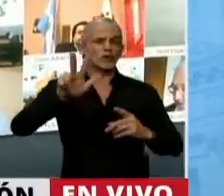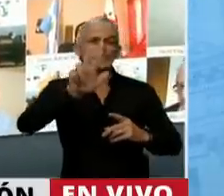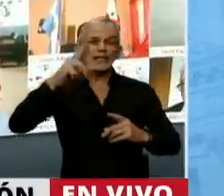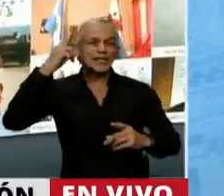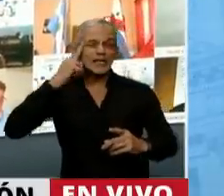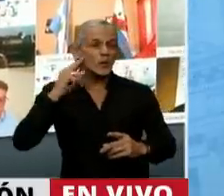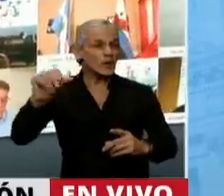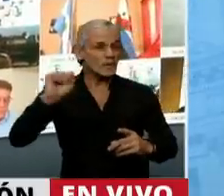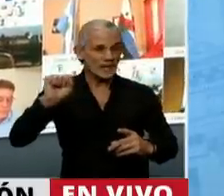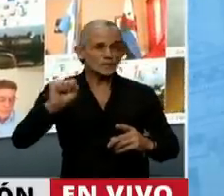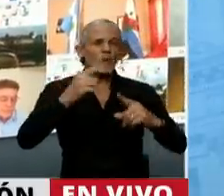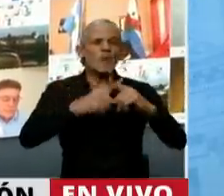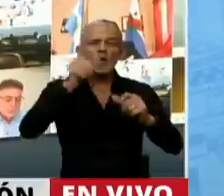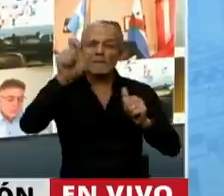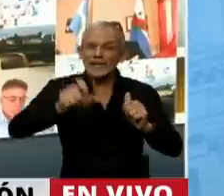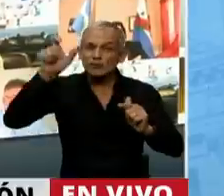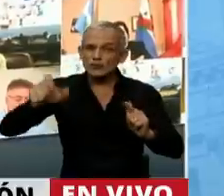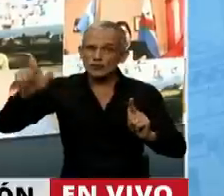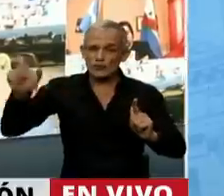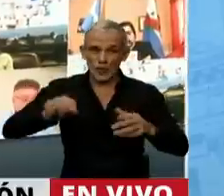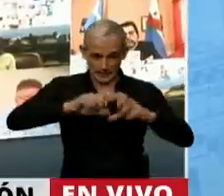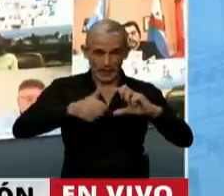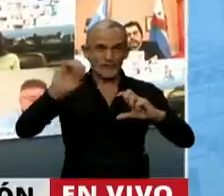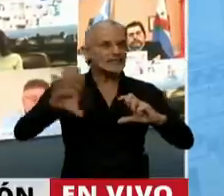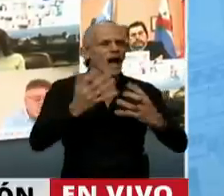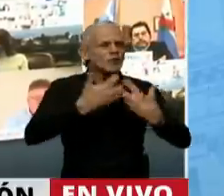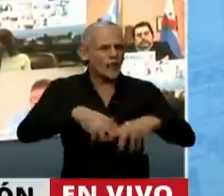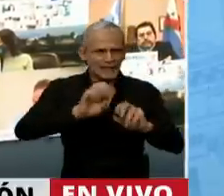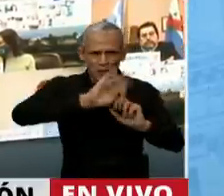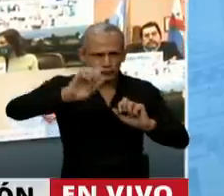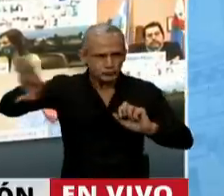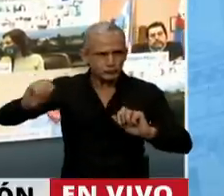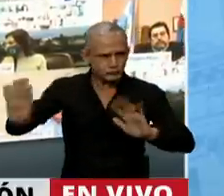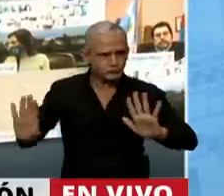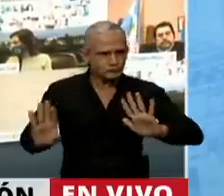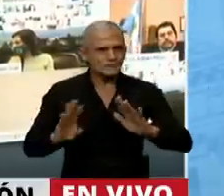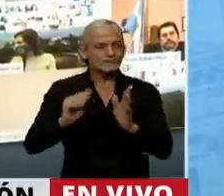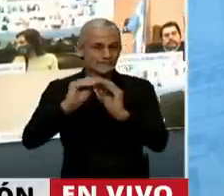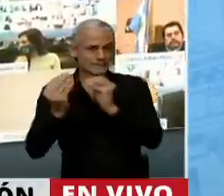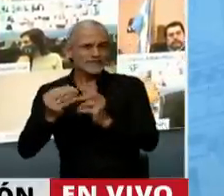18.339 pesos por habitante vía transferencia automática y